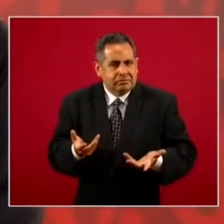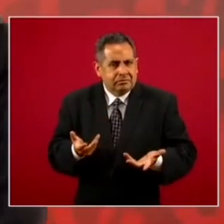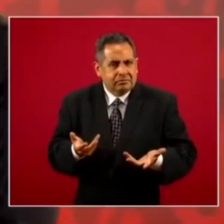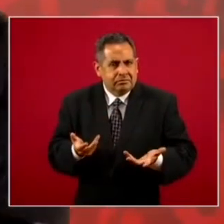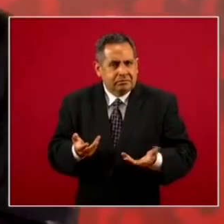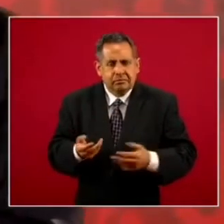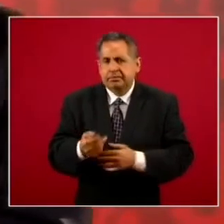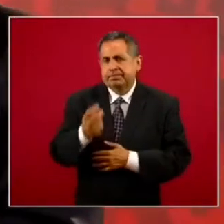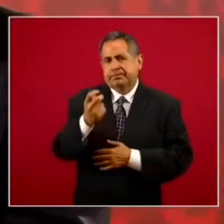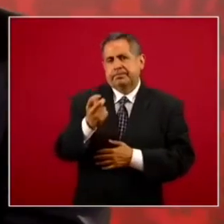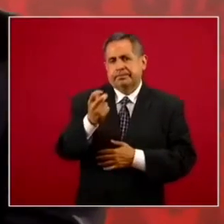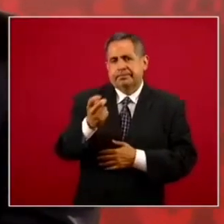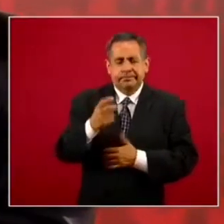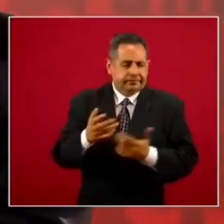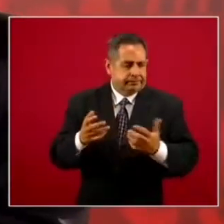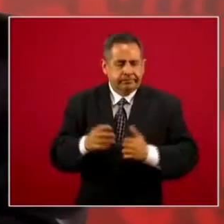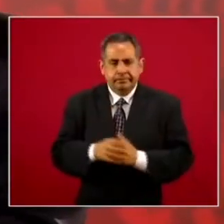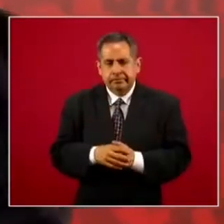Por eso